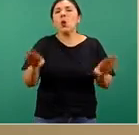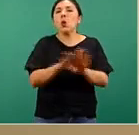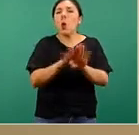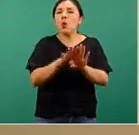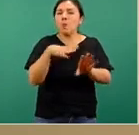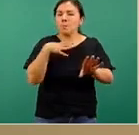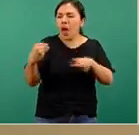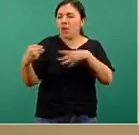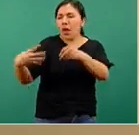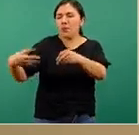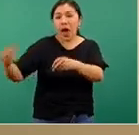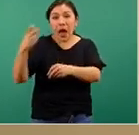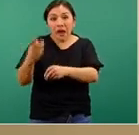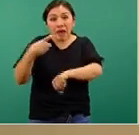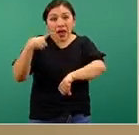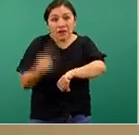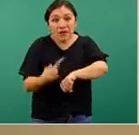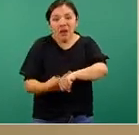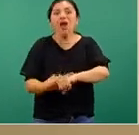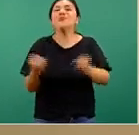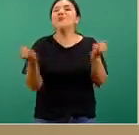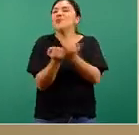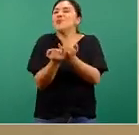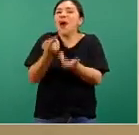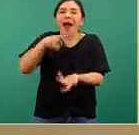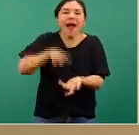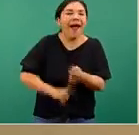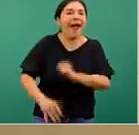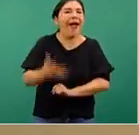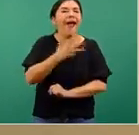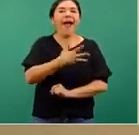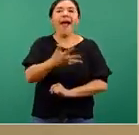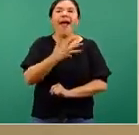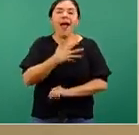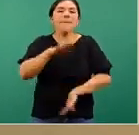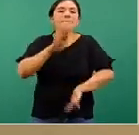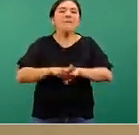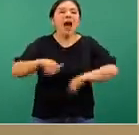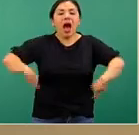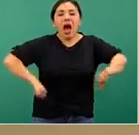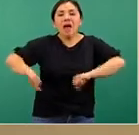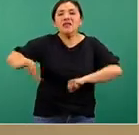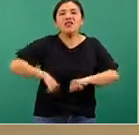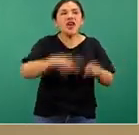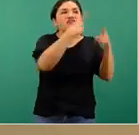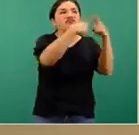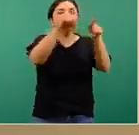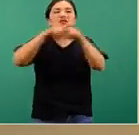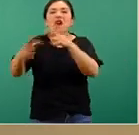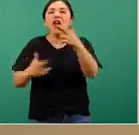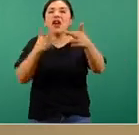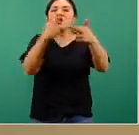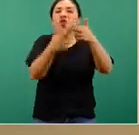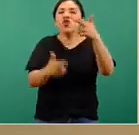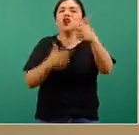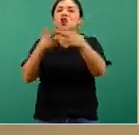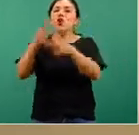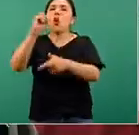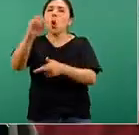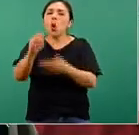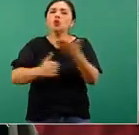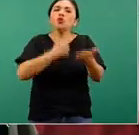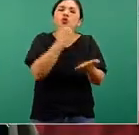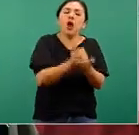transmisión de la epidemia también involucraba importantemente la actividad en las regiones o ciudades